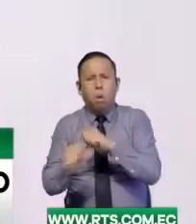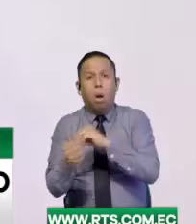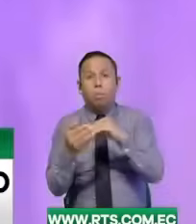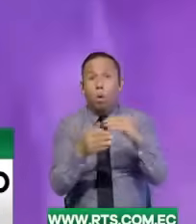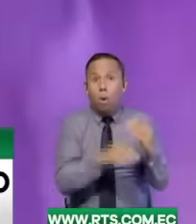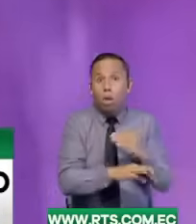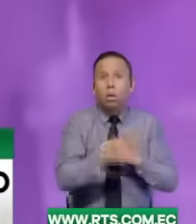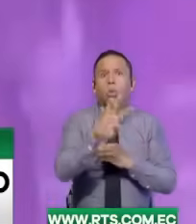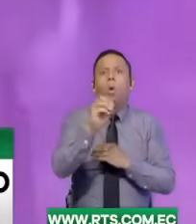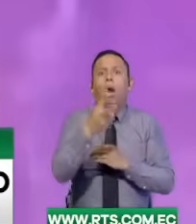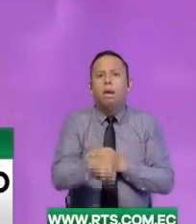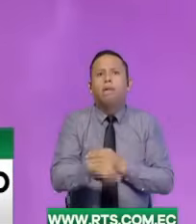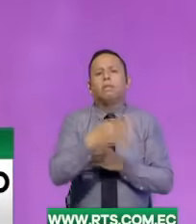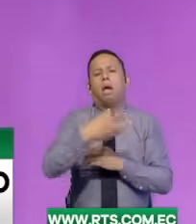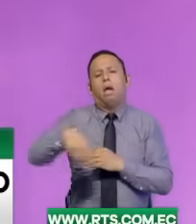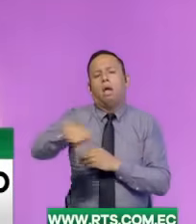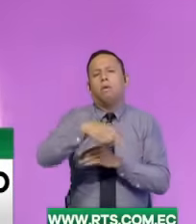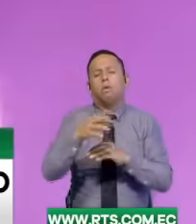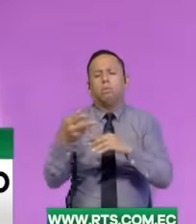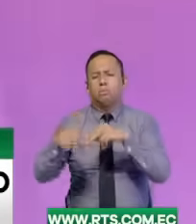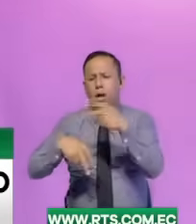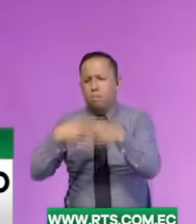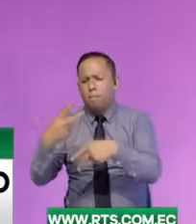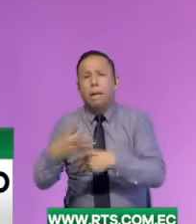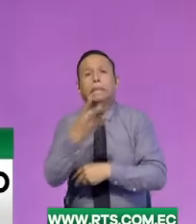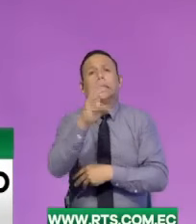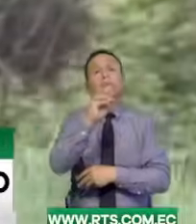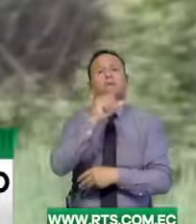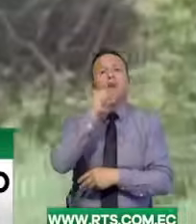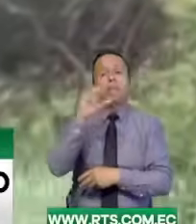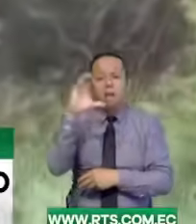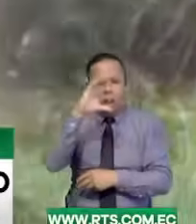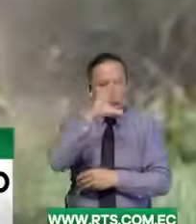otras 16 siguen desaparecidas.